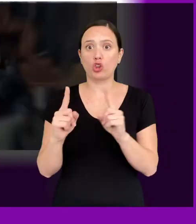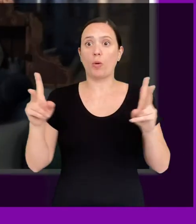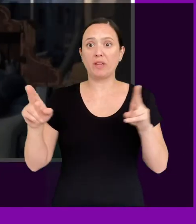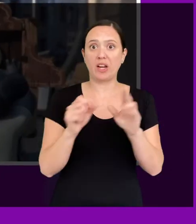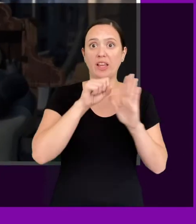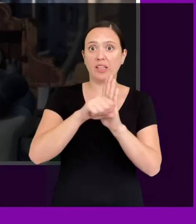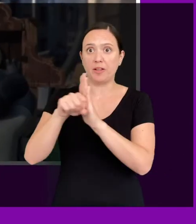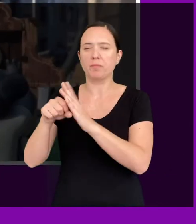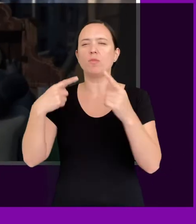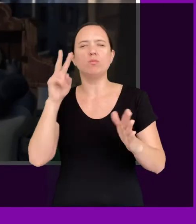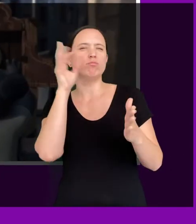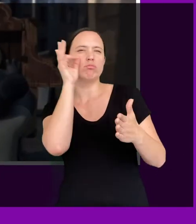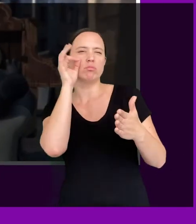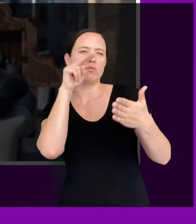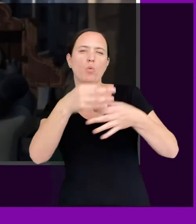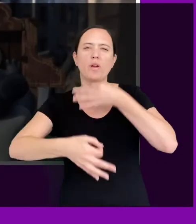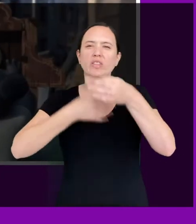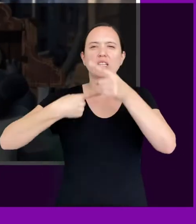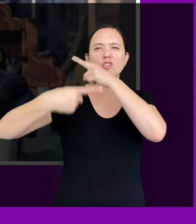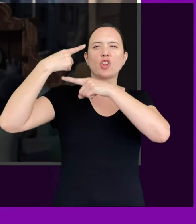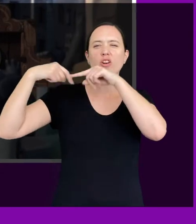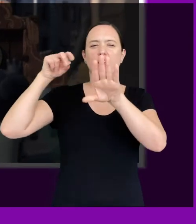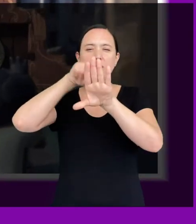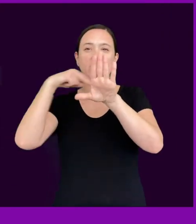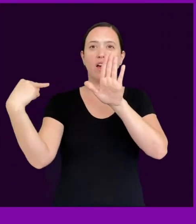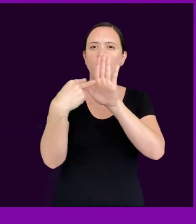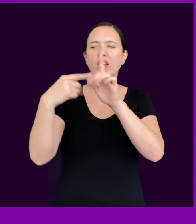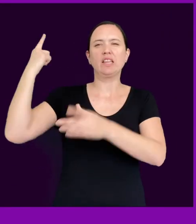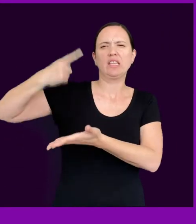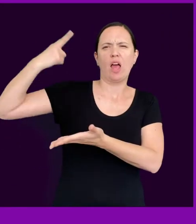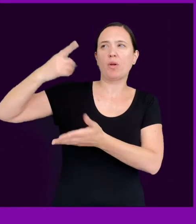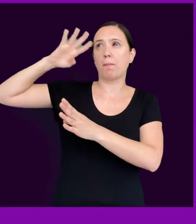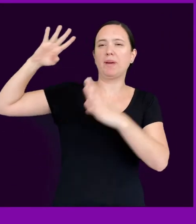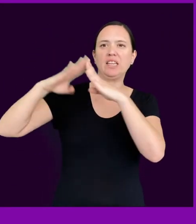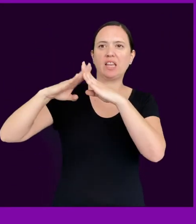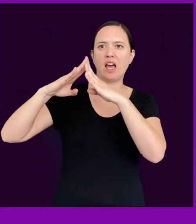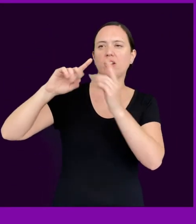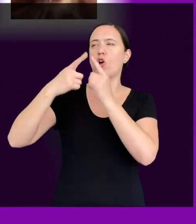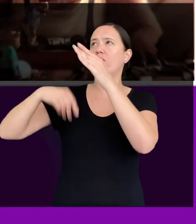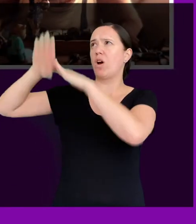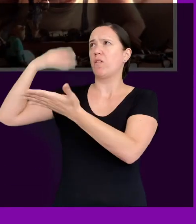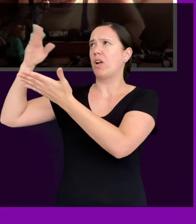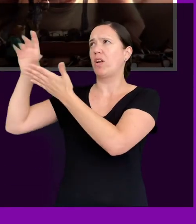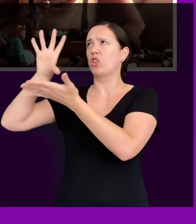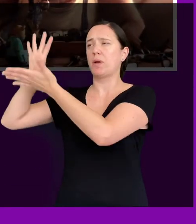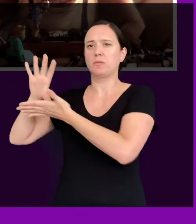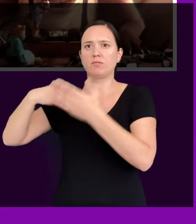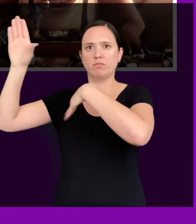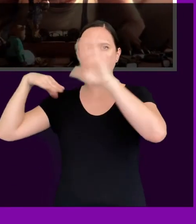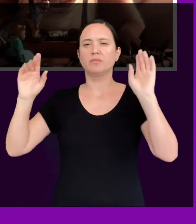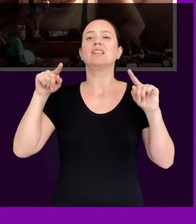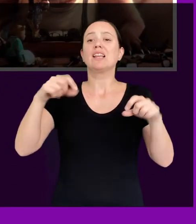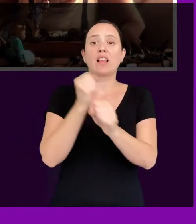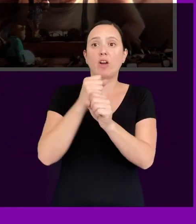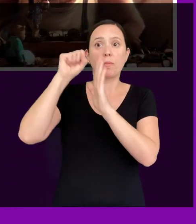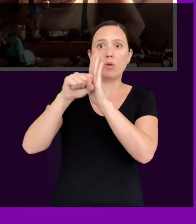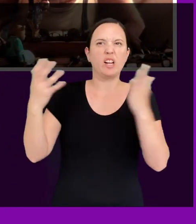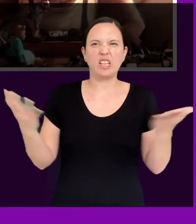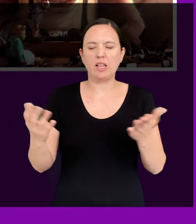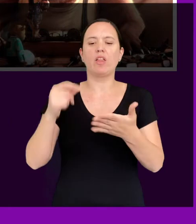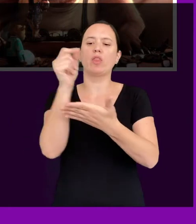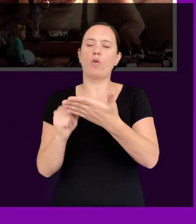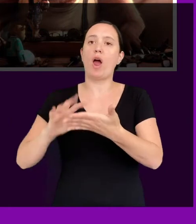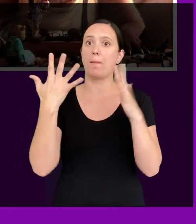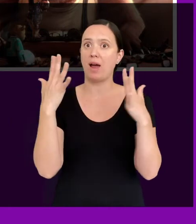a través de una metáfora sobre la dictadura militar y el exilio. Dentro de las técnicas utilizadas se encuentran dibujos a mano,